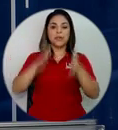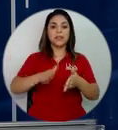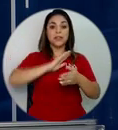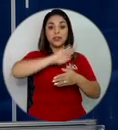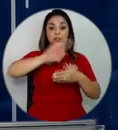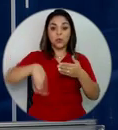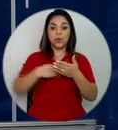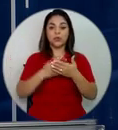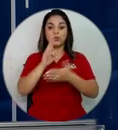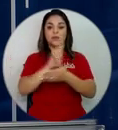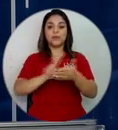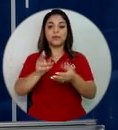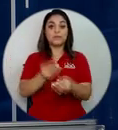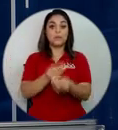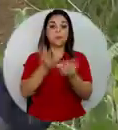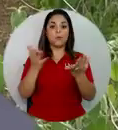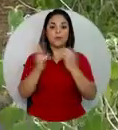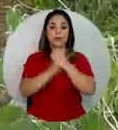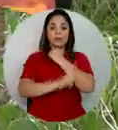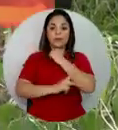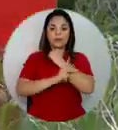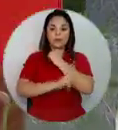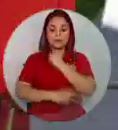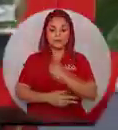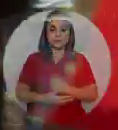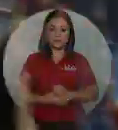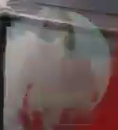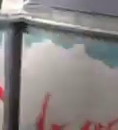estudiantes de todas las universidades públicas del país.